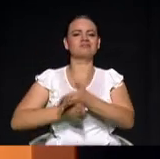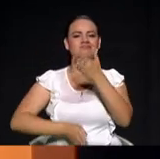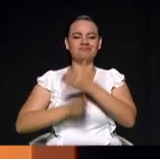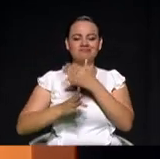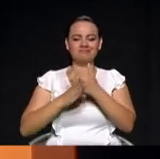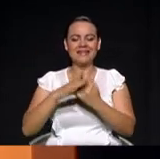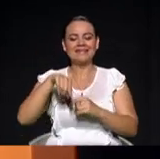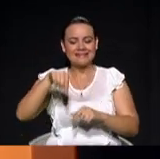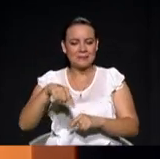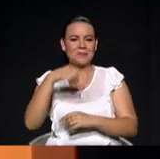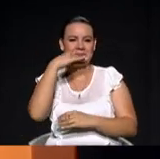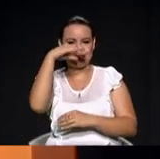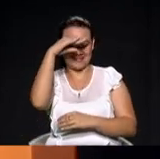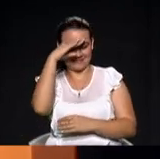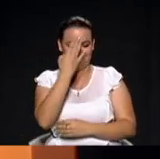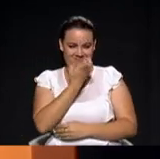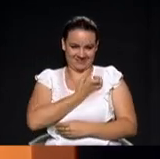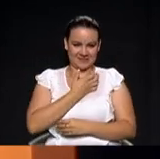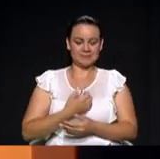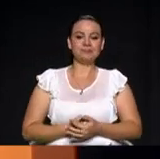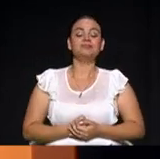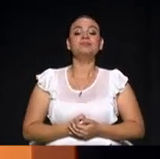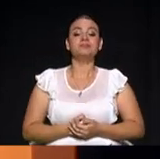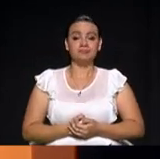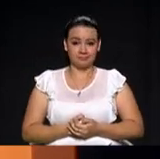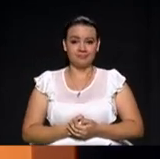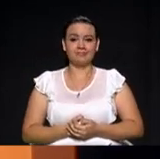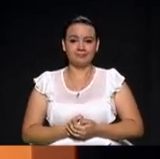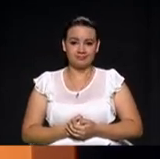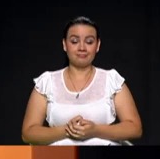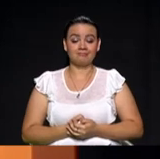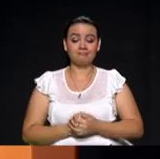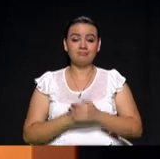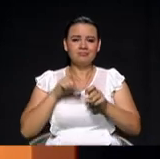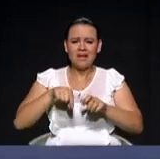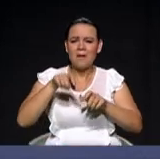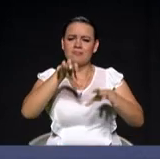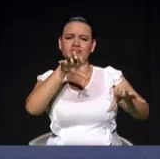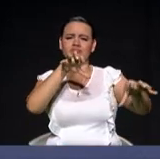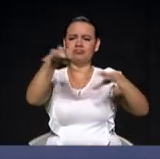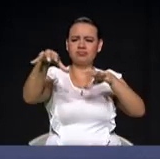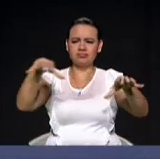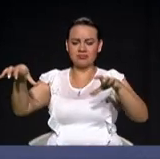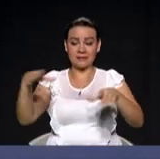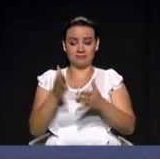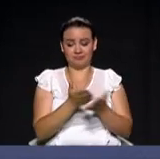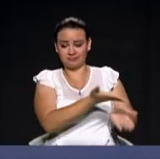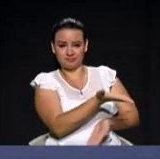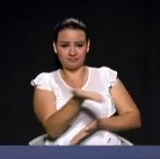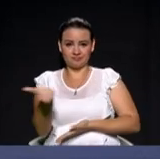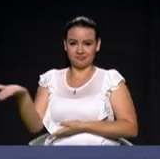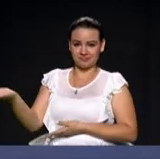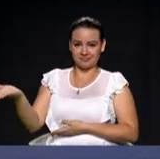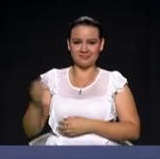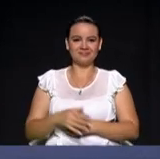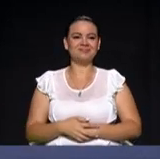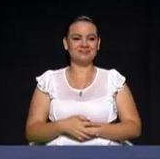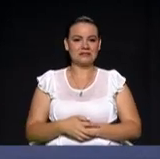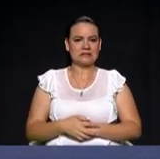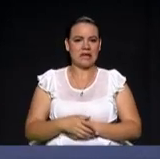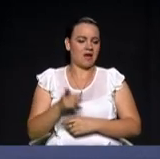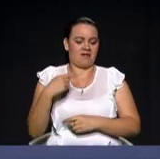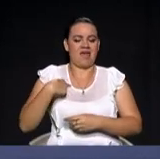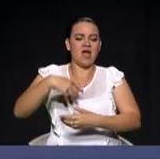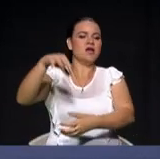alcaldía de medellín la distribución de sus sitios de ubicación está relacionada con un sorteo que se